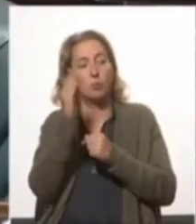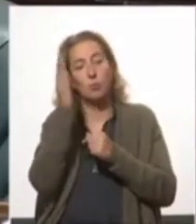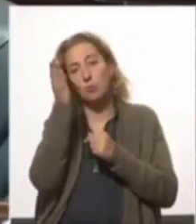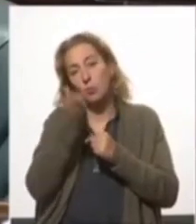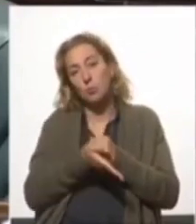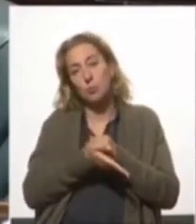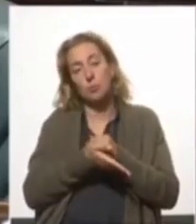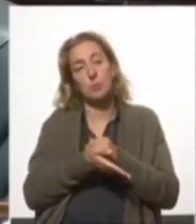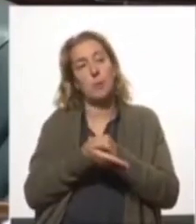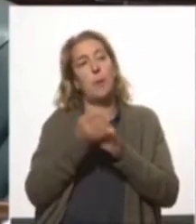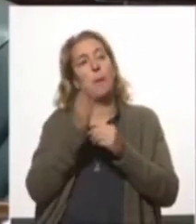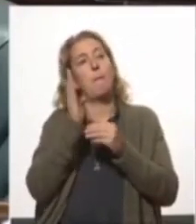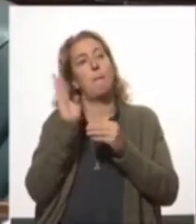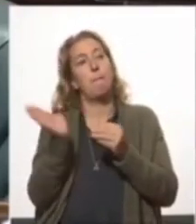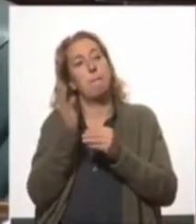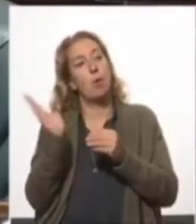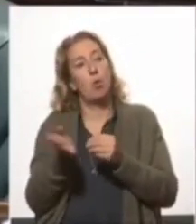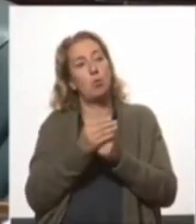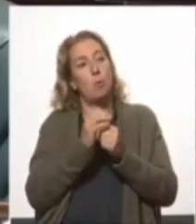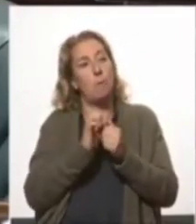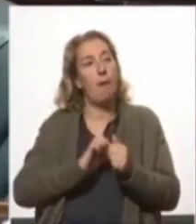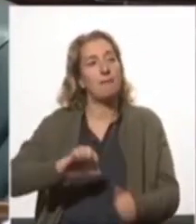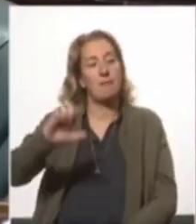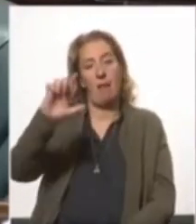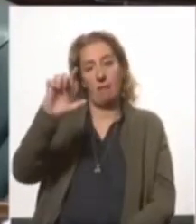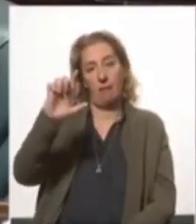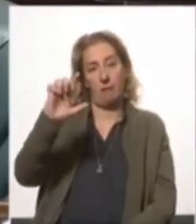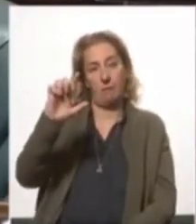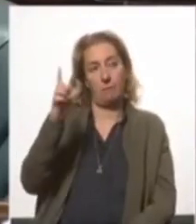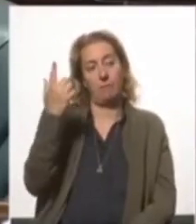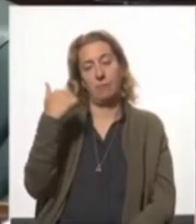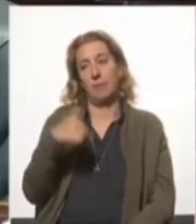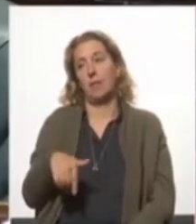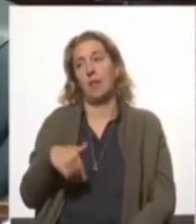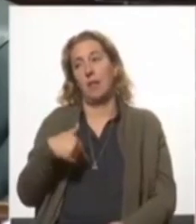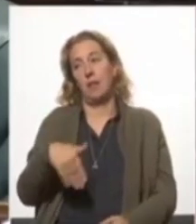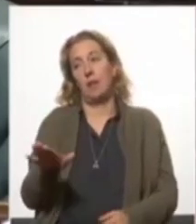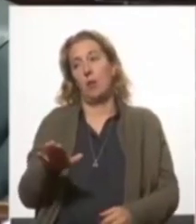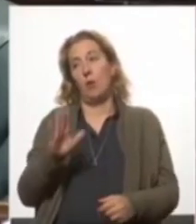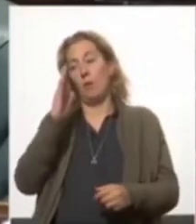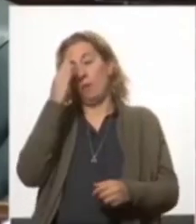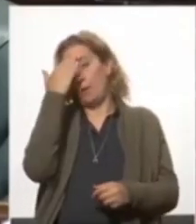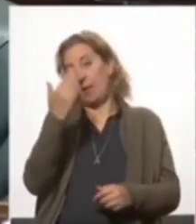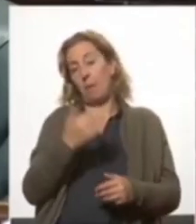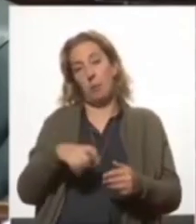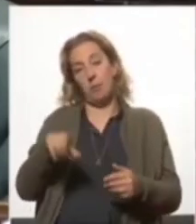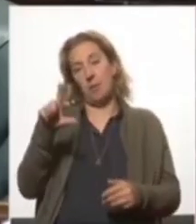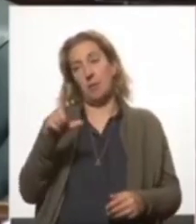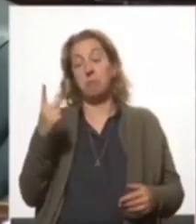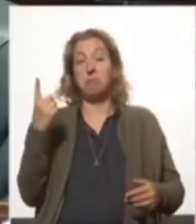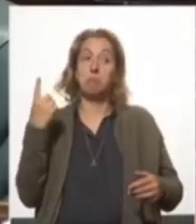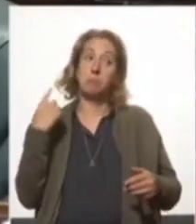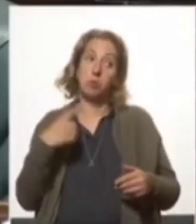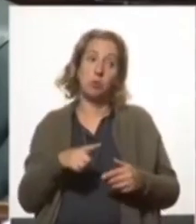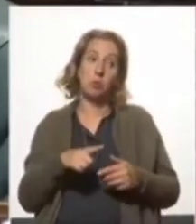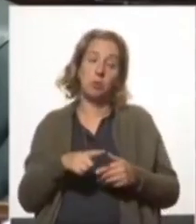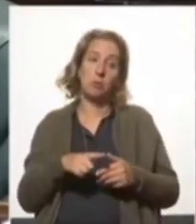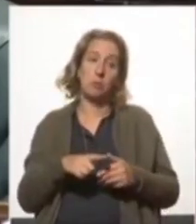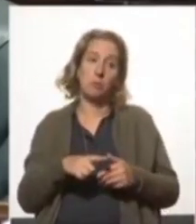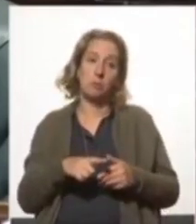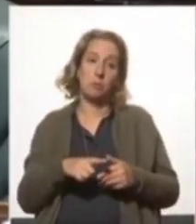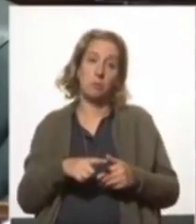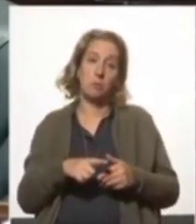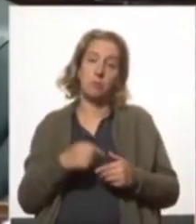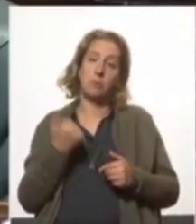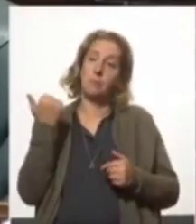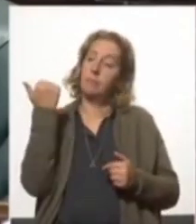del producto, más alta de lo que dejó el Frente Amplio el año pasado. Por lo tanto, las